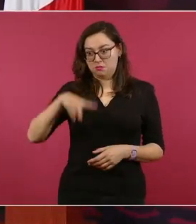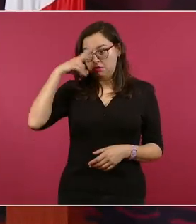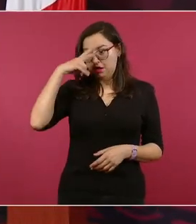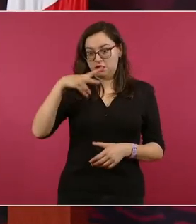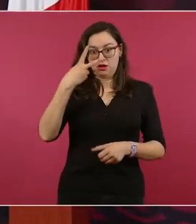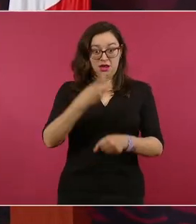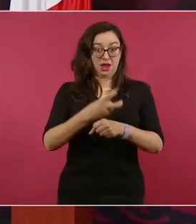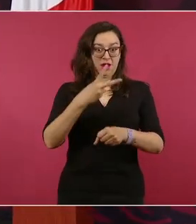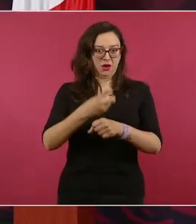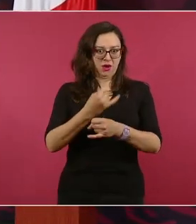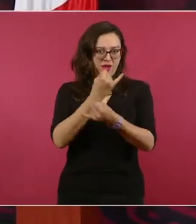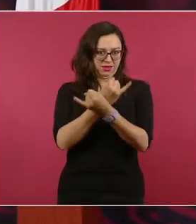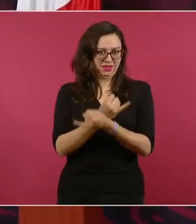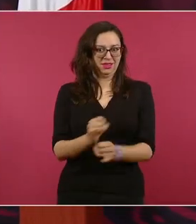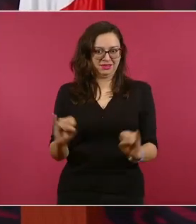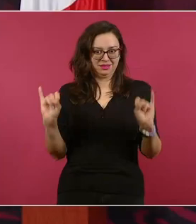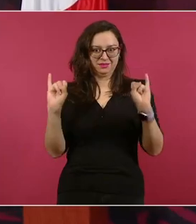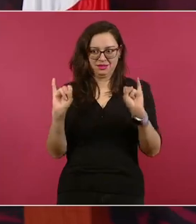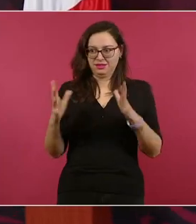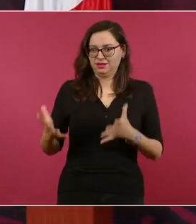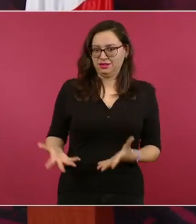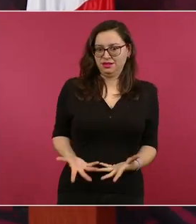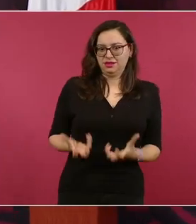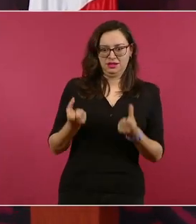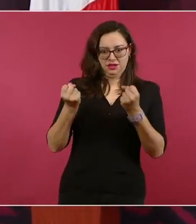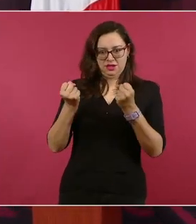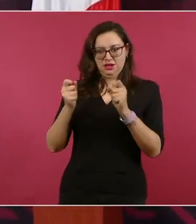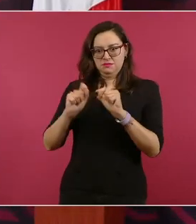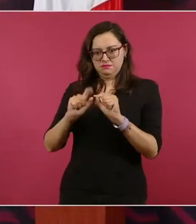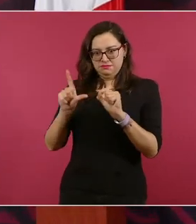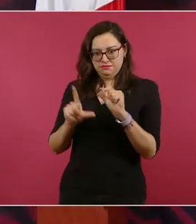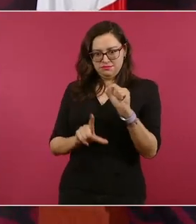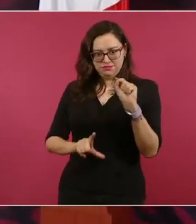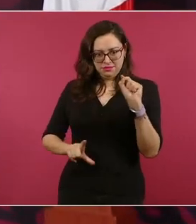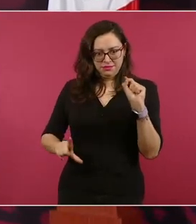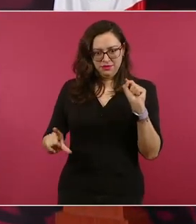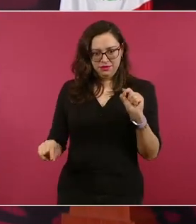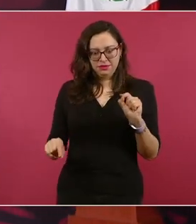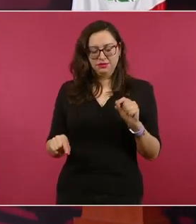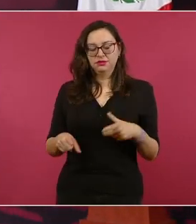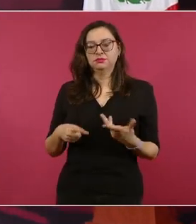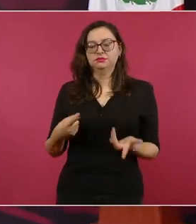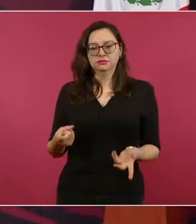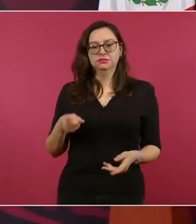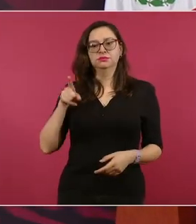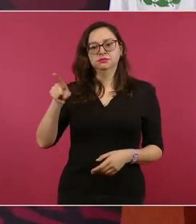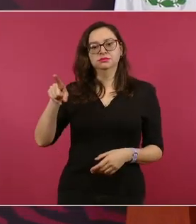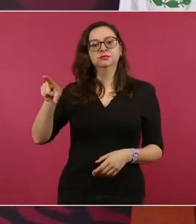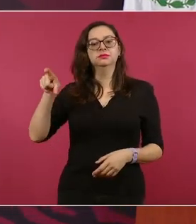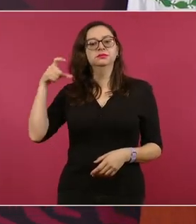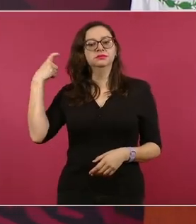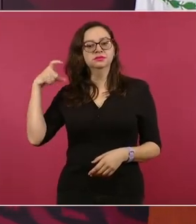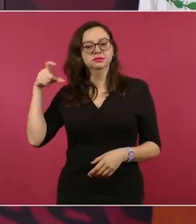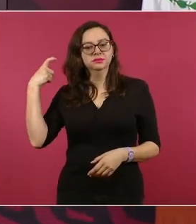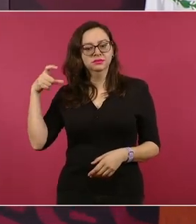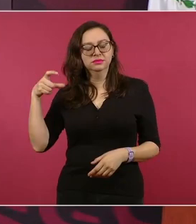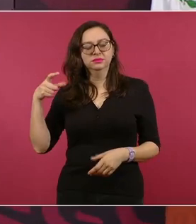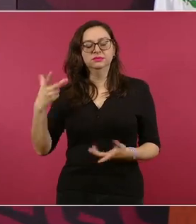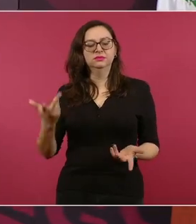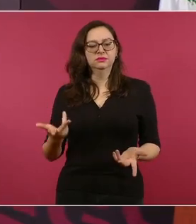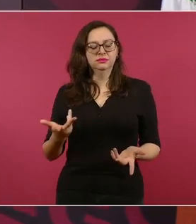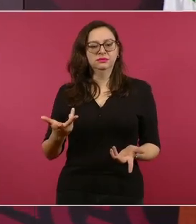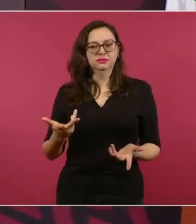México, después de ese acto de justicia en Querétaro y de la expulsión de los